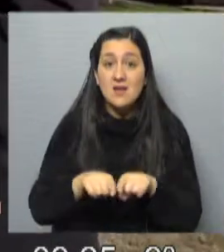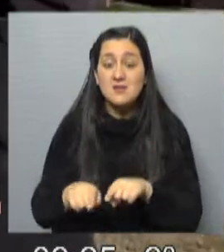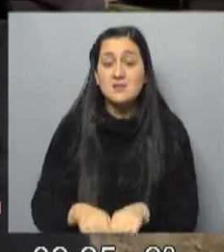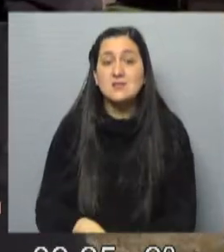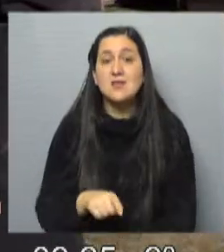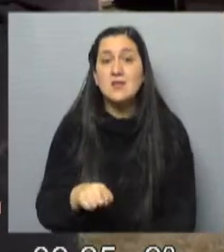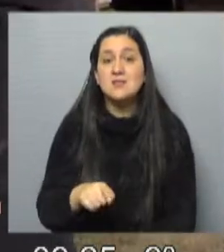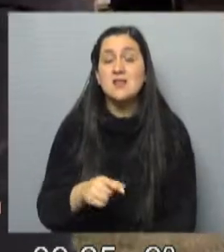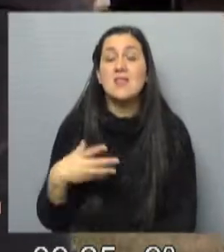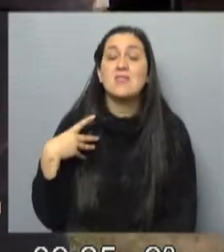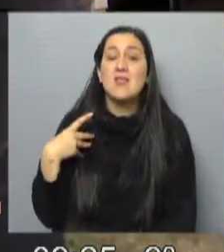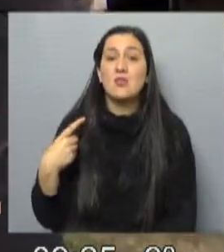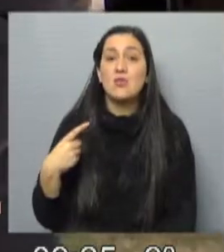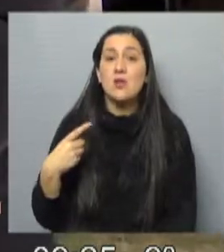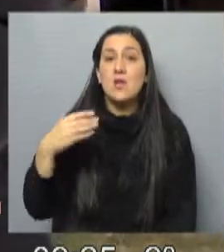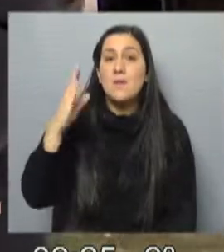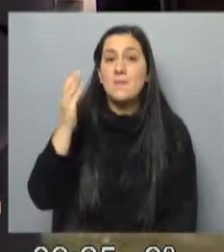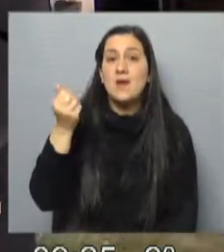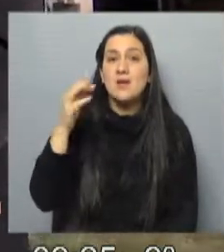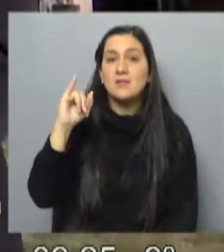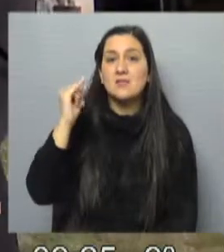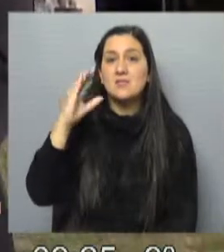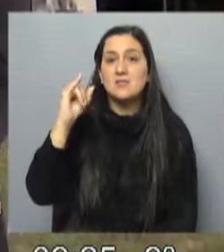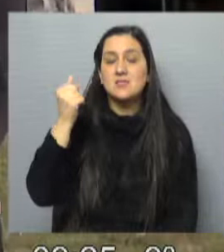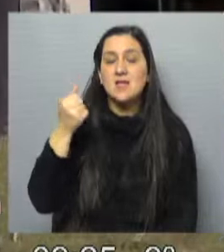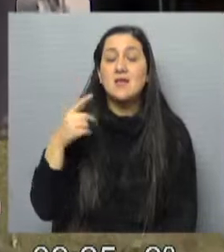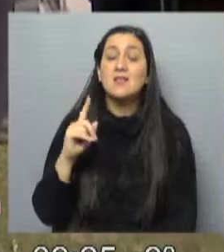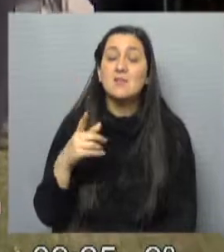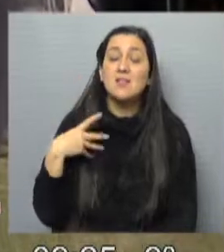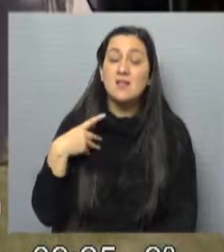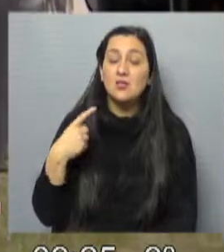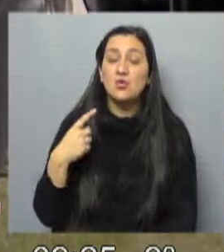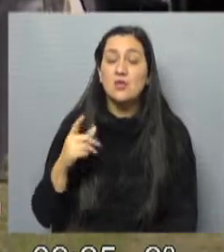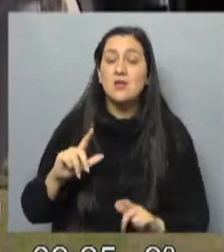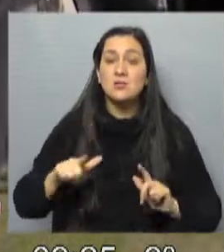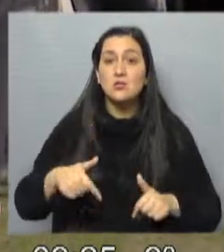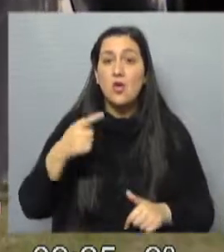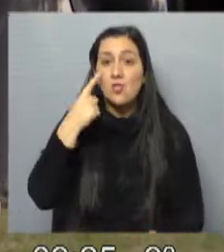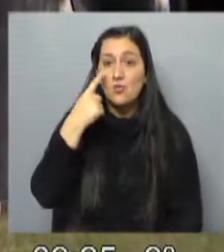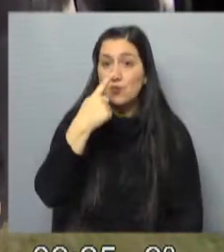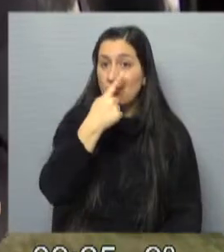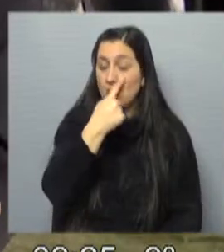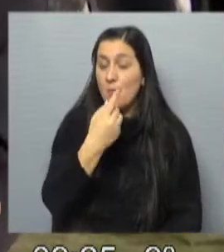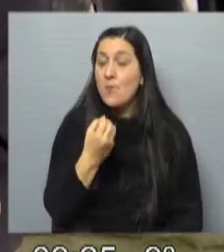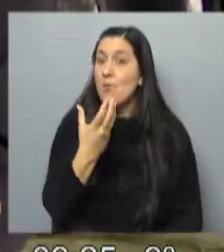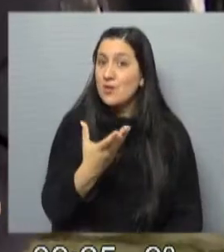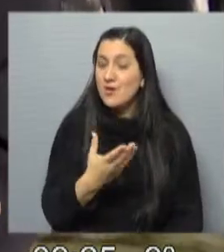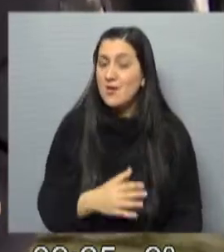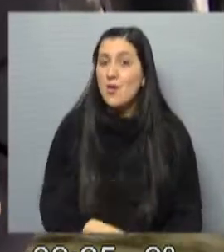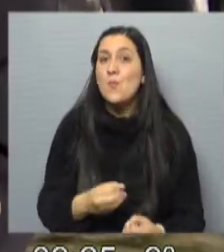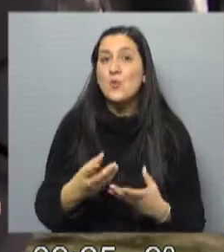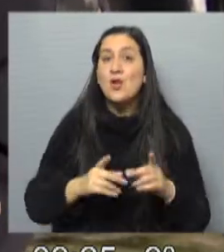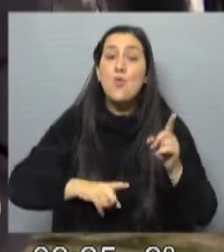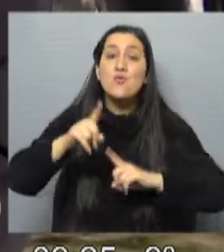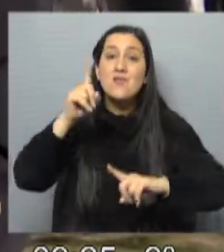Tecnología Médica, con Patricia Manzoni, y también con el director de la licenciatura en oftalmología. ¿Por qué? Porque la Universidad de